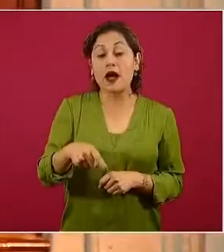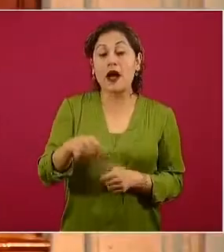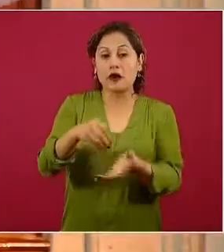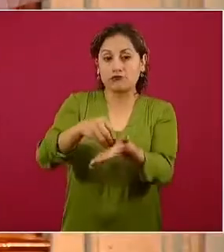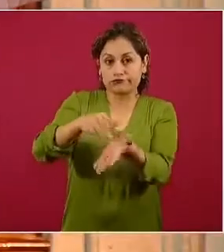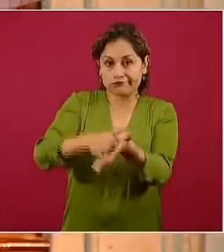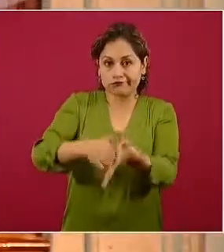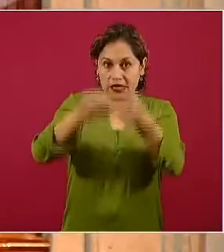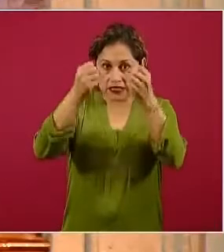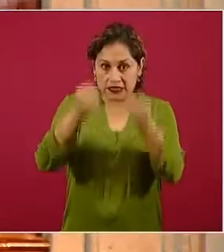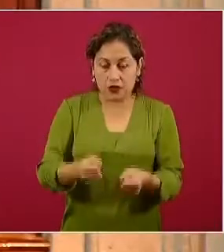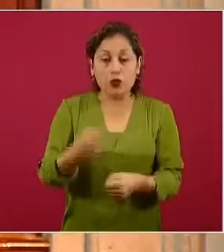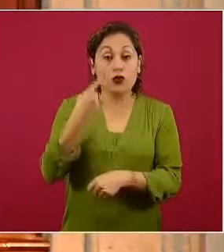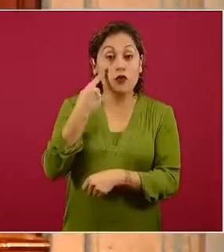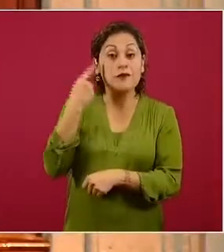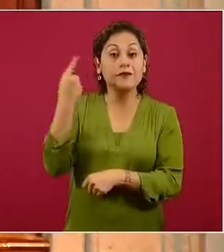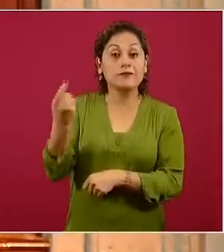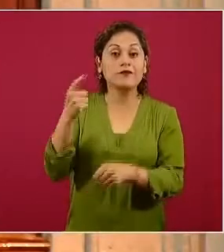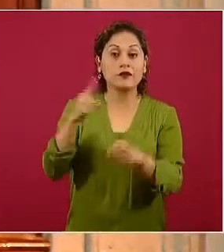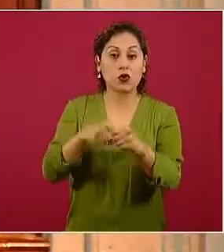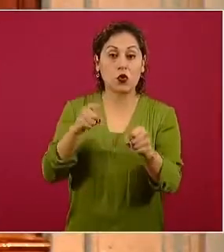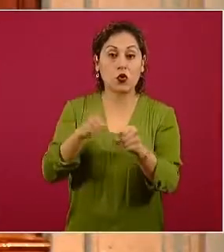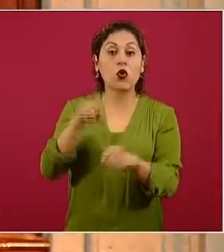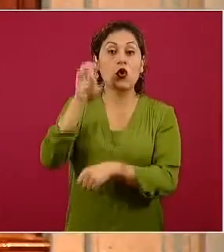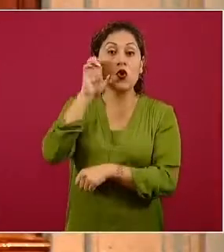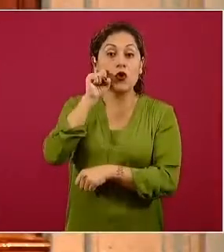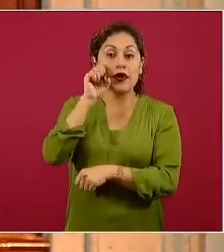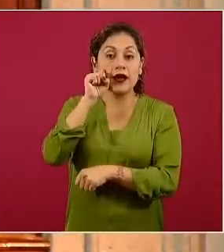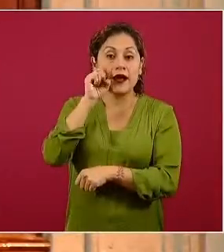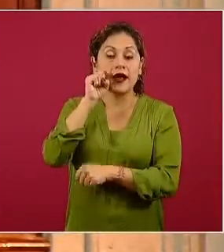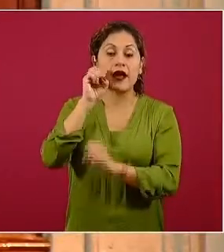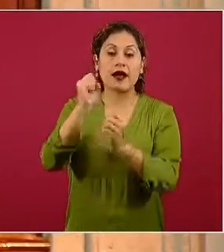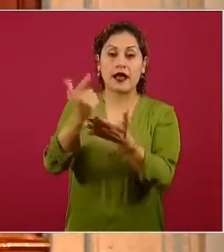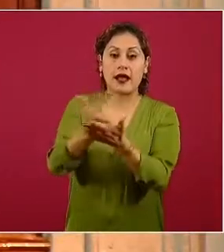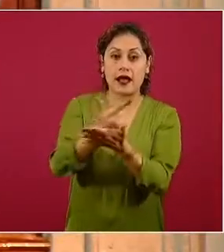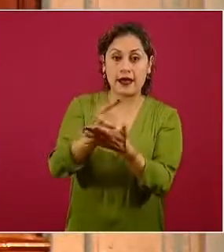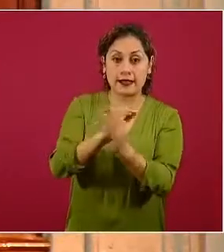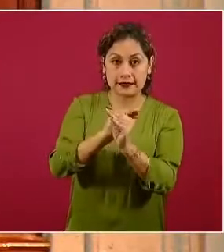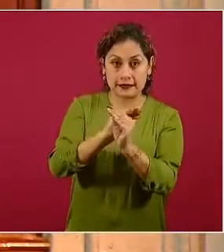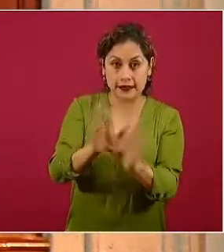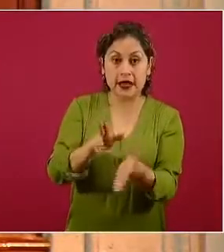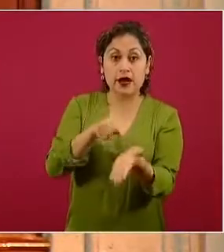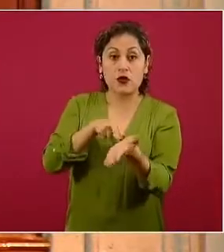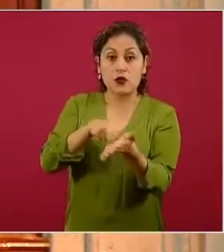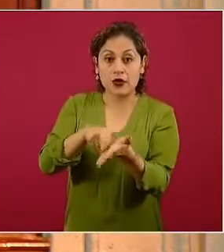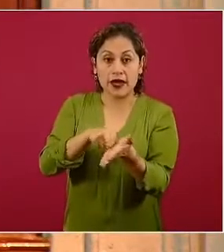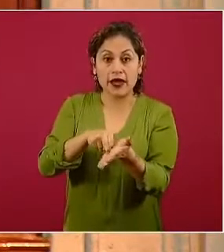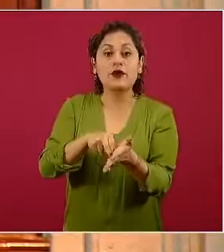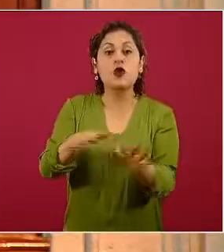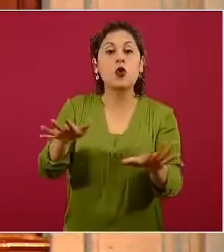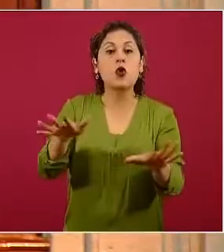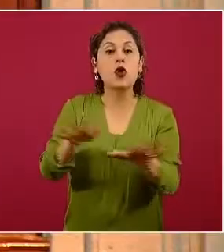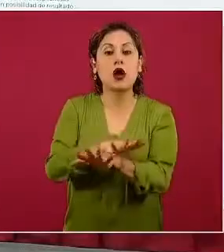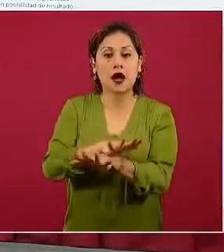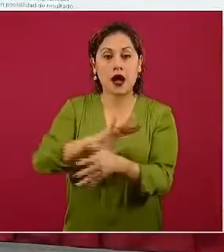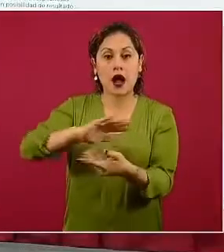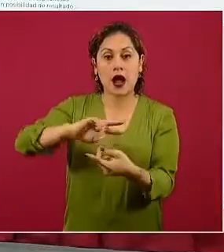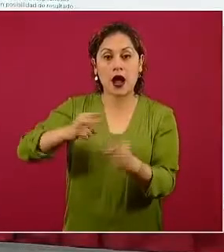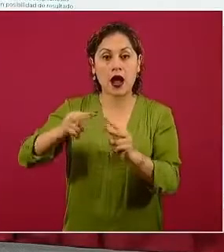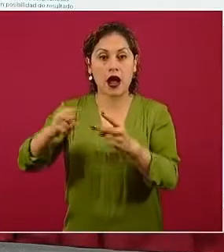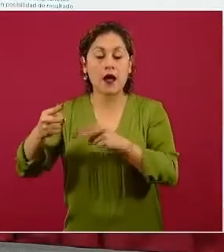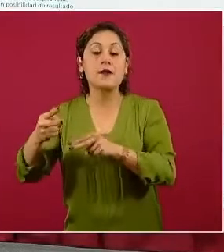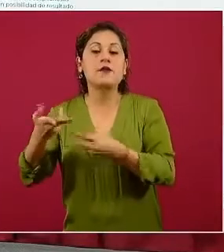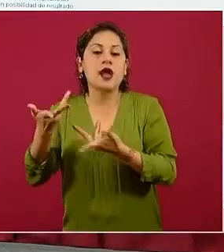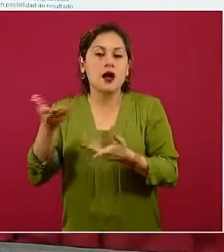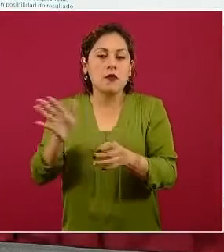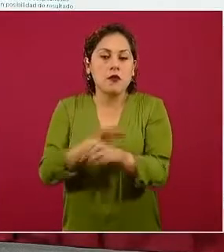grupos que vemos en el color naranja, gris claro y negro, no se van a quedar en esa clasificación, están pasando en este momento